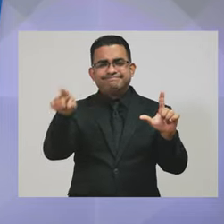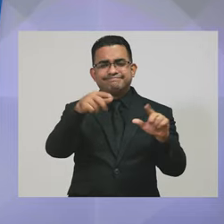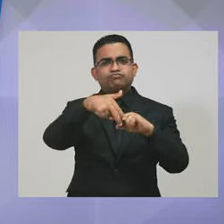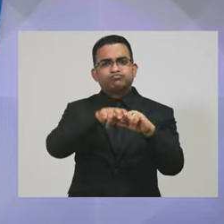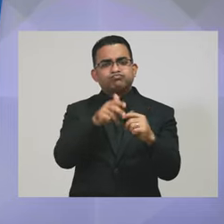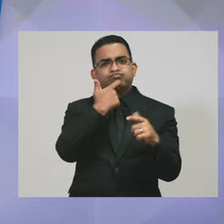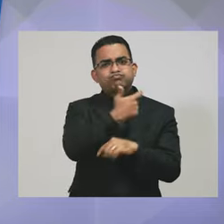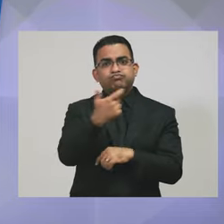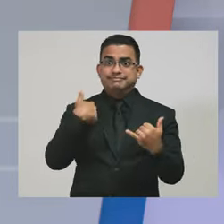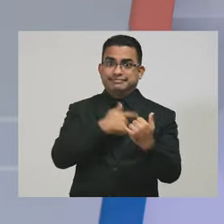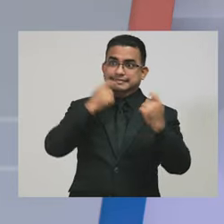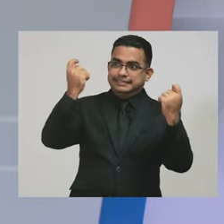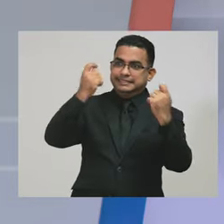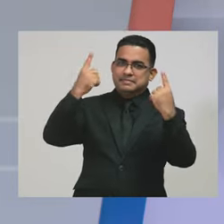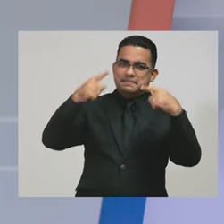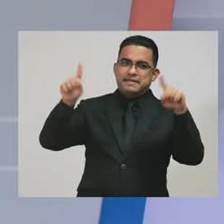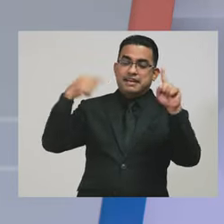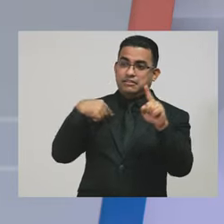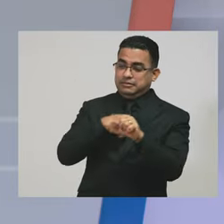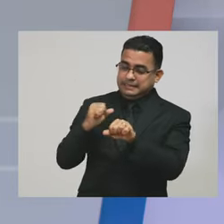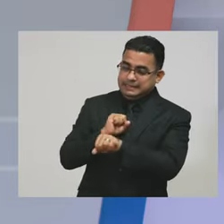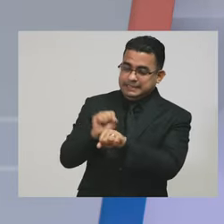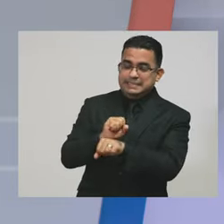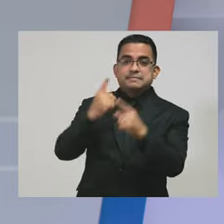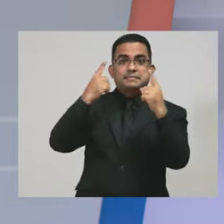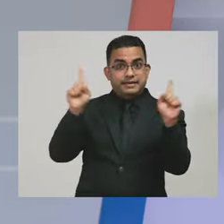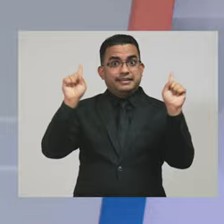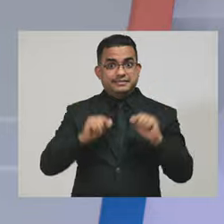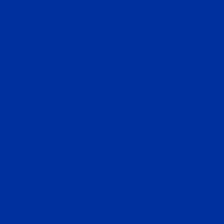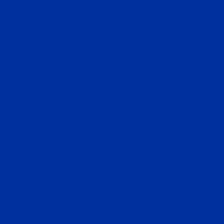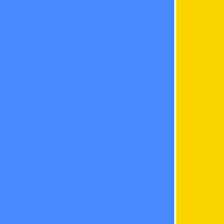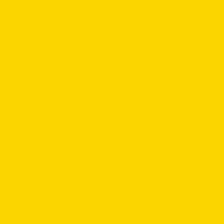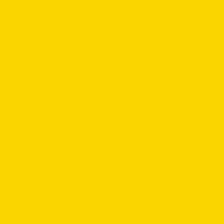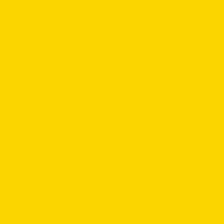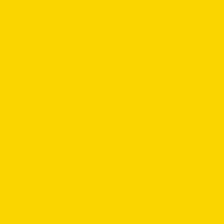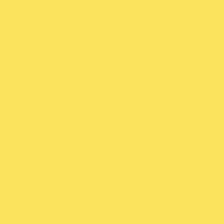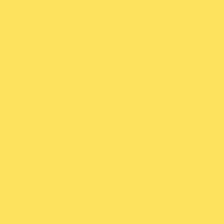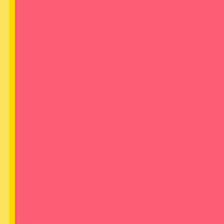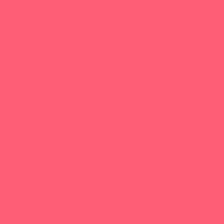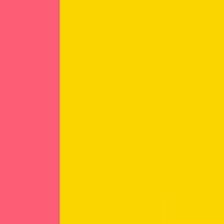de redes sociales hoy celebramos el resultado de tu esfuerzo